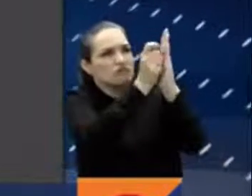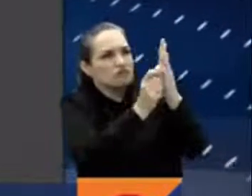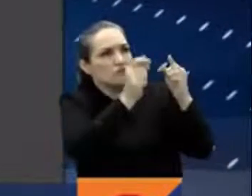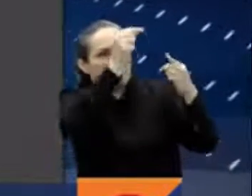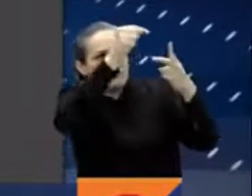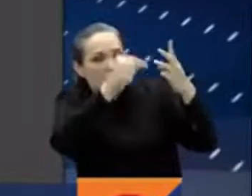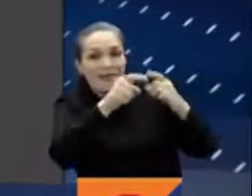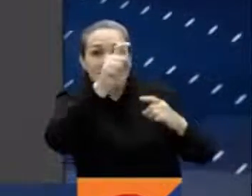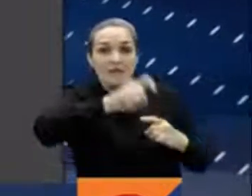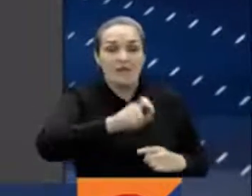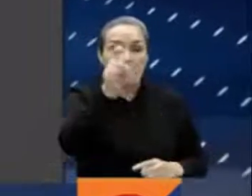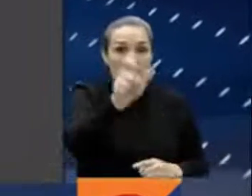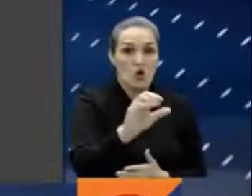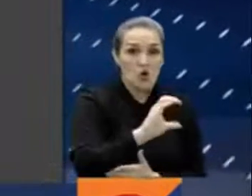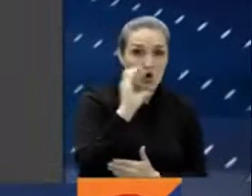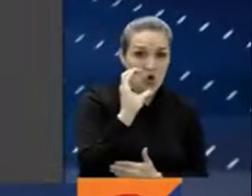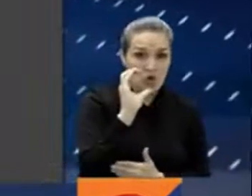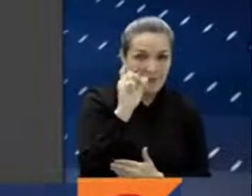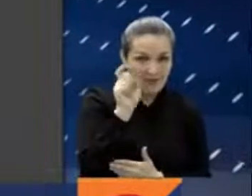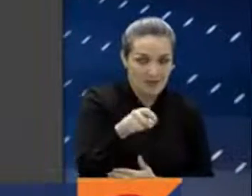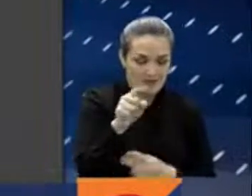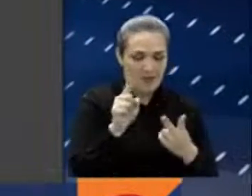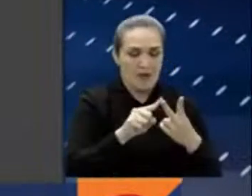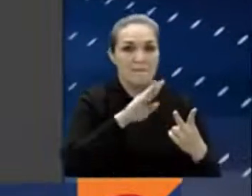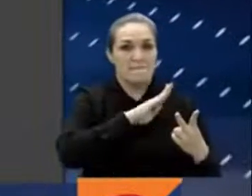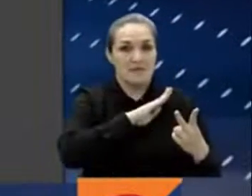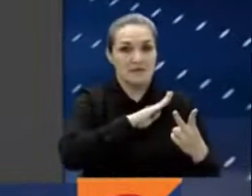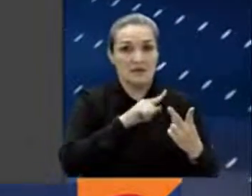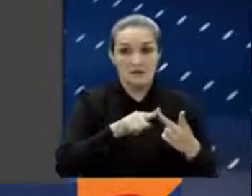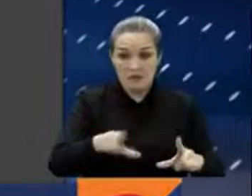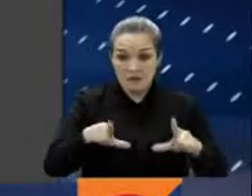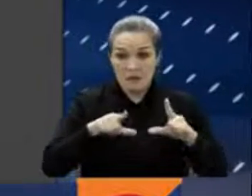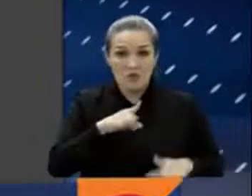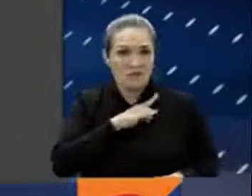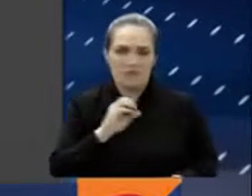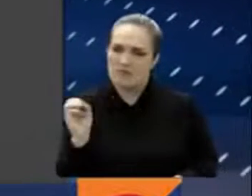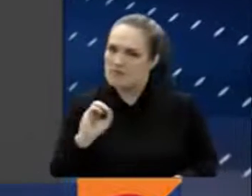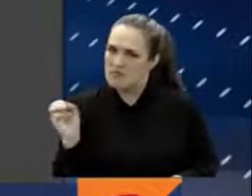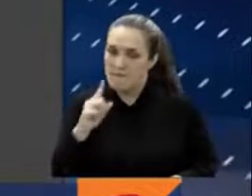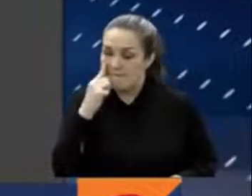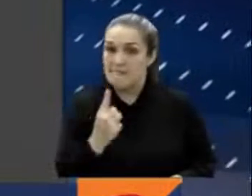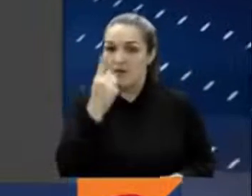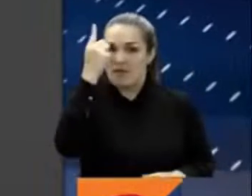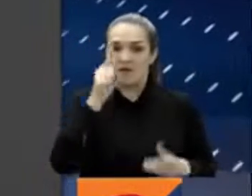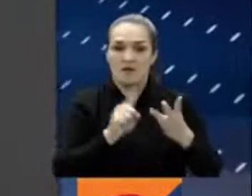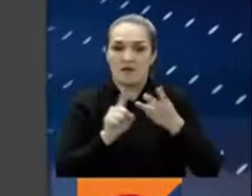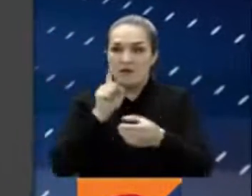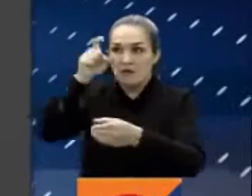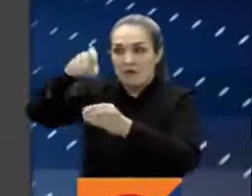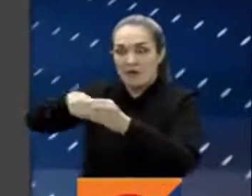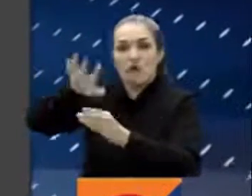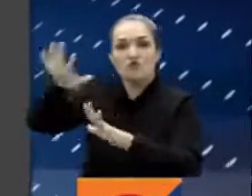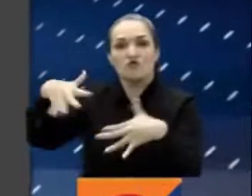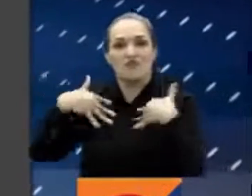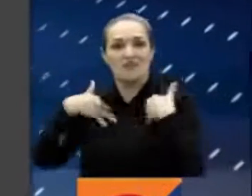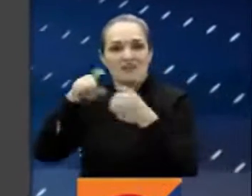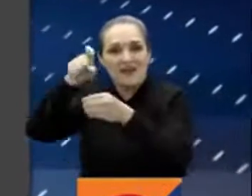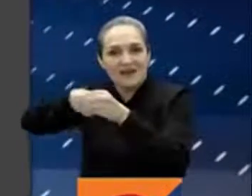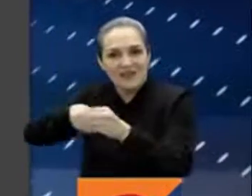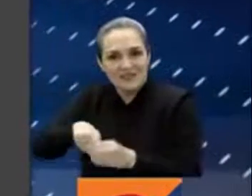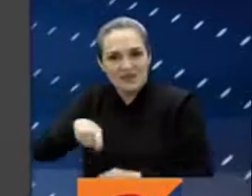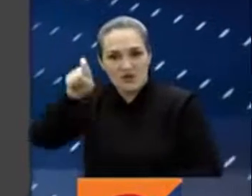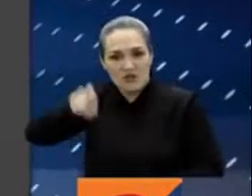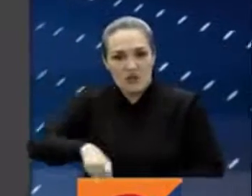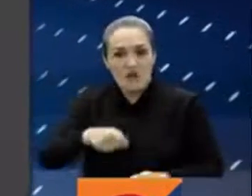requisitos como ser colombiano, ser bachiller, no tener título universitario, estar incluido en el Registro Único de Víctimas, estar admitido o en proceso